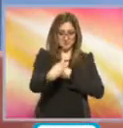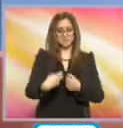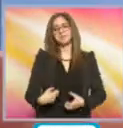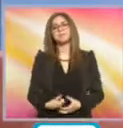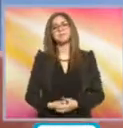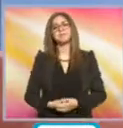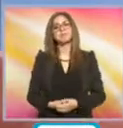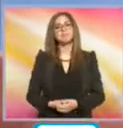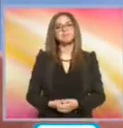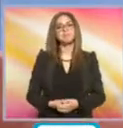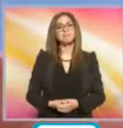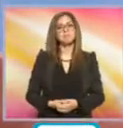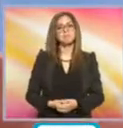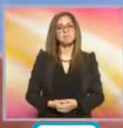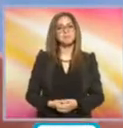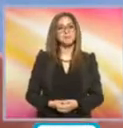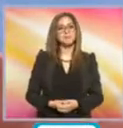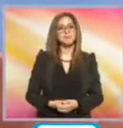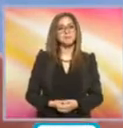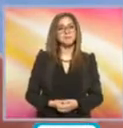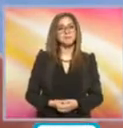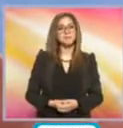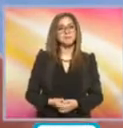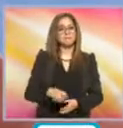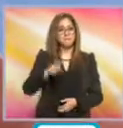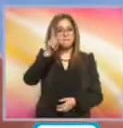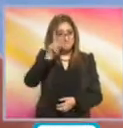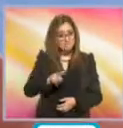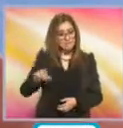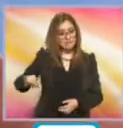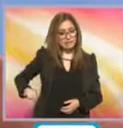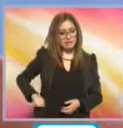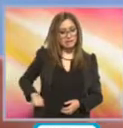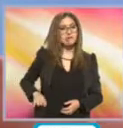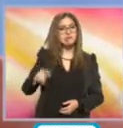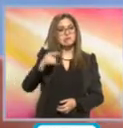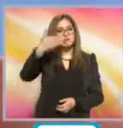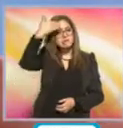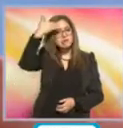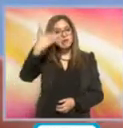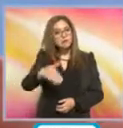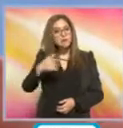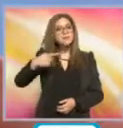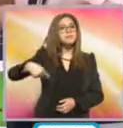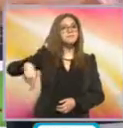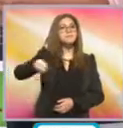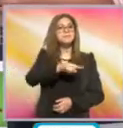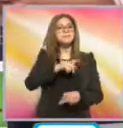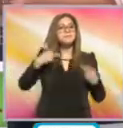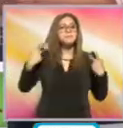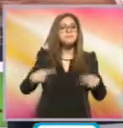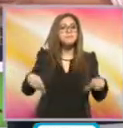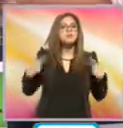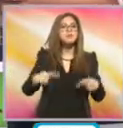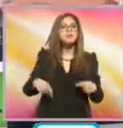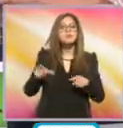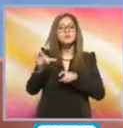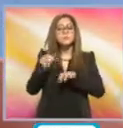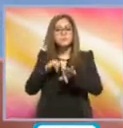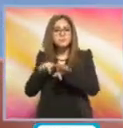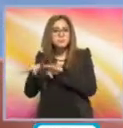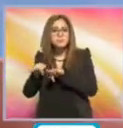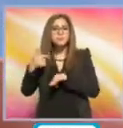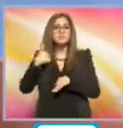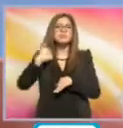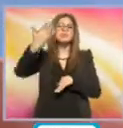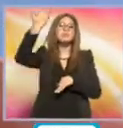interesante conocer estos síndromes que afectan sobre todo a ciertos profesionales. Yo tenía entendido erróneamente que